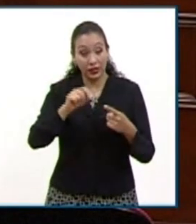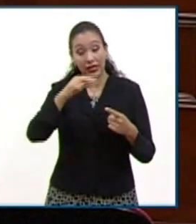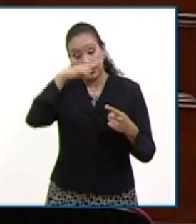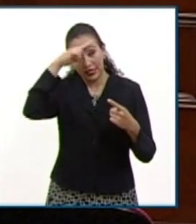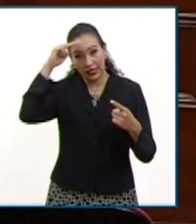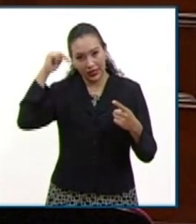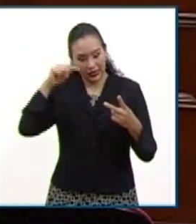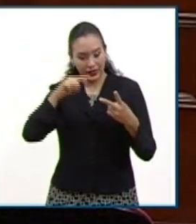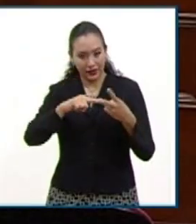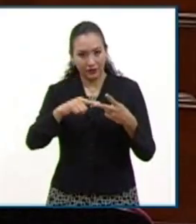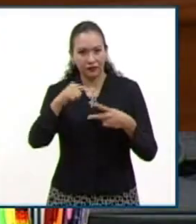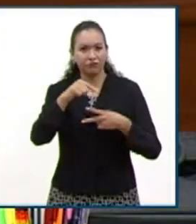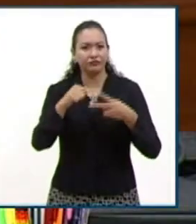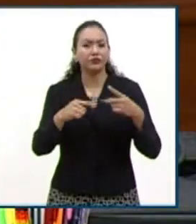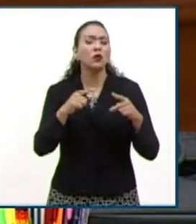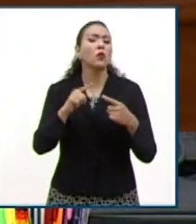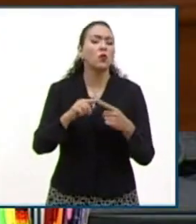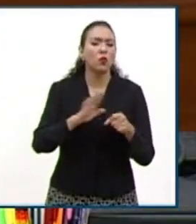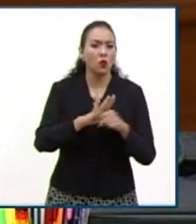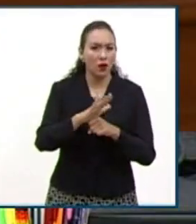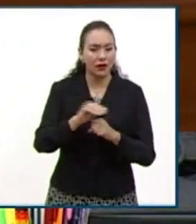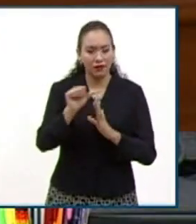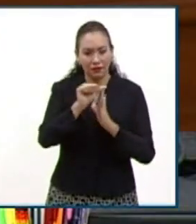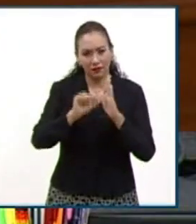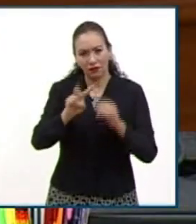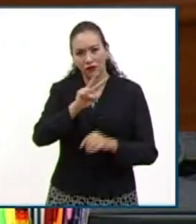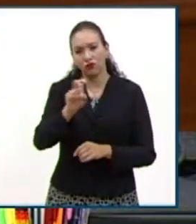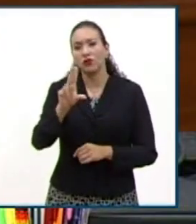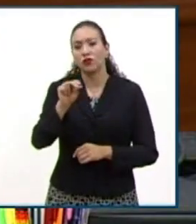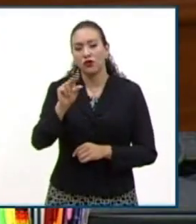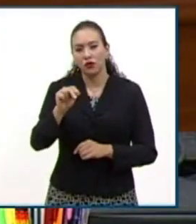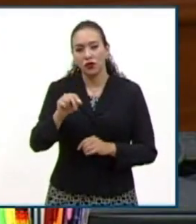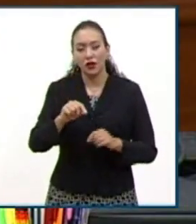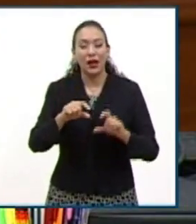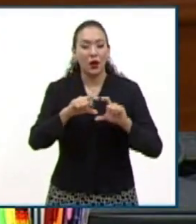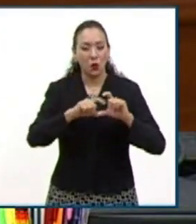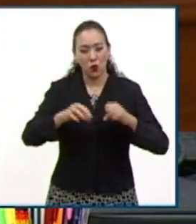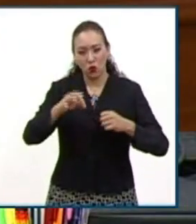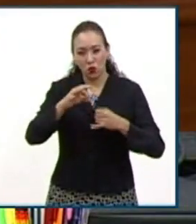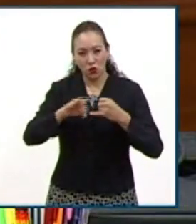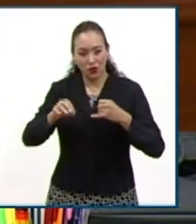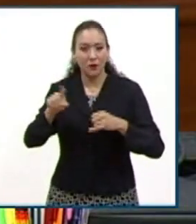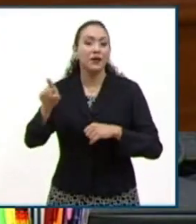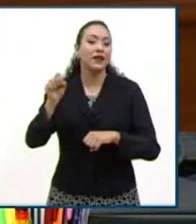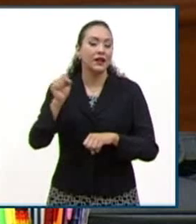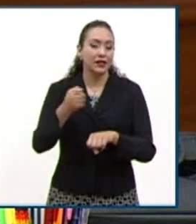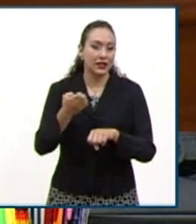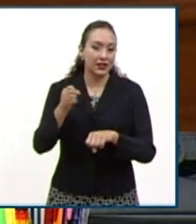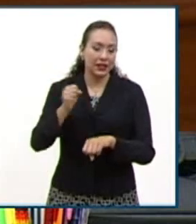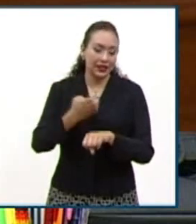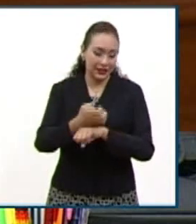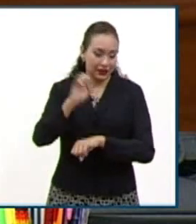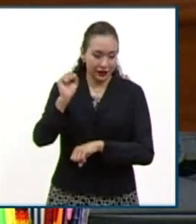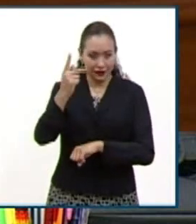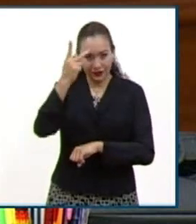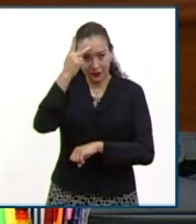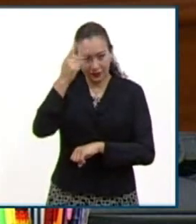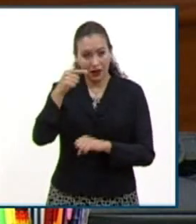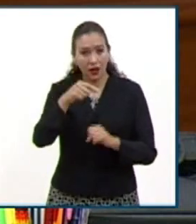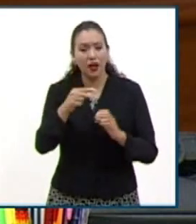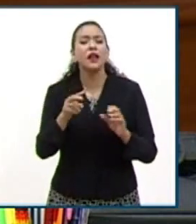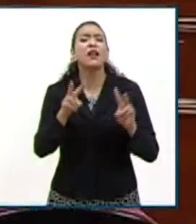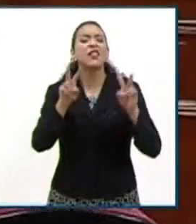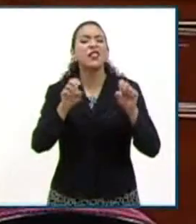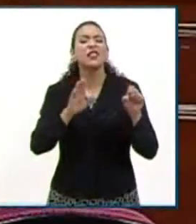de inconstitucionalidad contra el artículo 280, párrafo último del Código Penal de San Luis Potosí, en la porción normativa secuestro